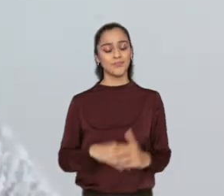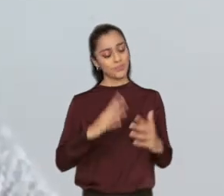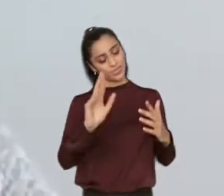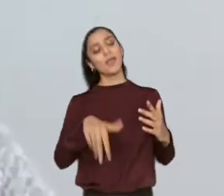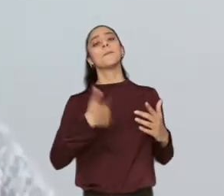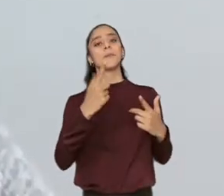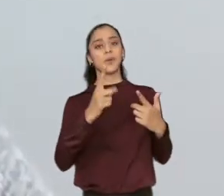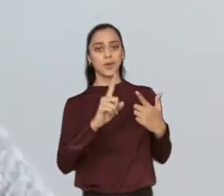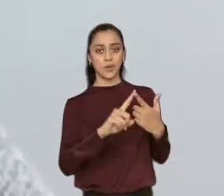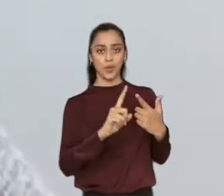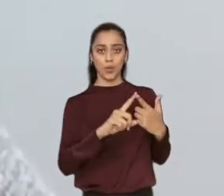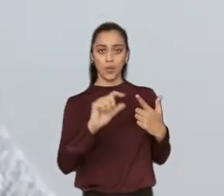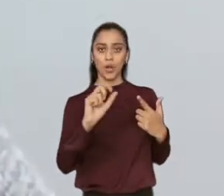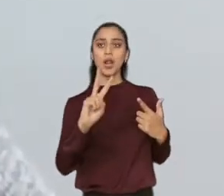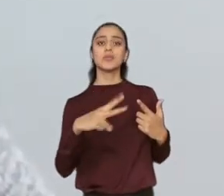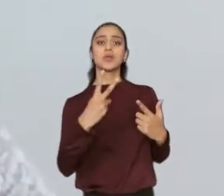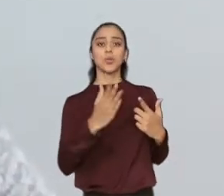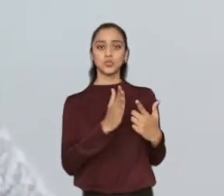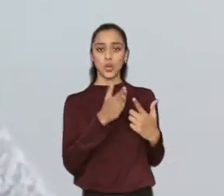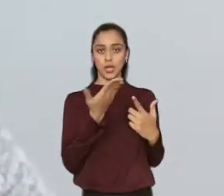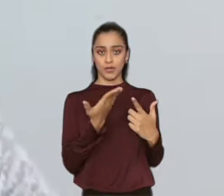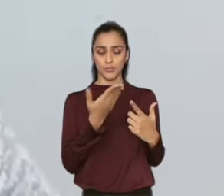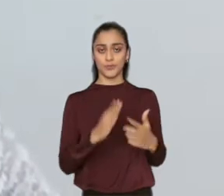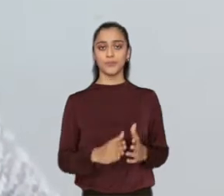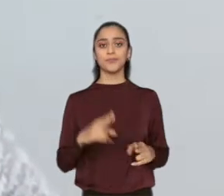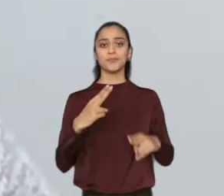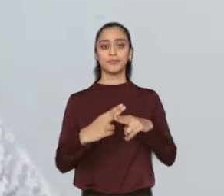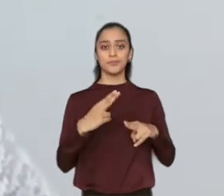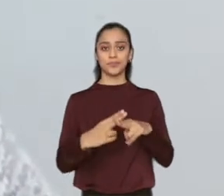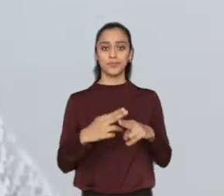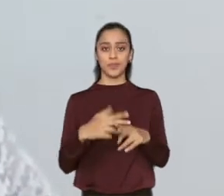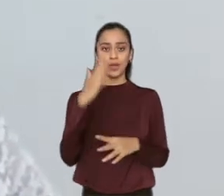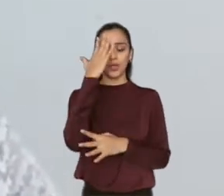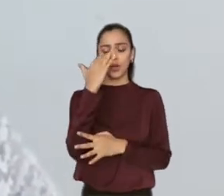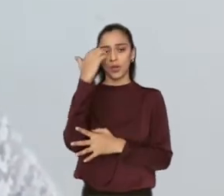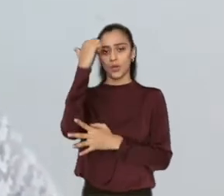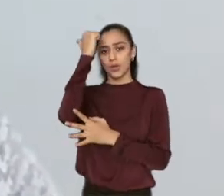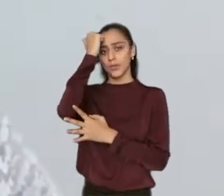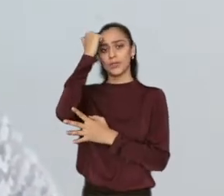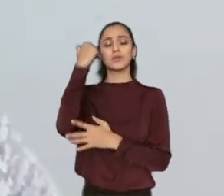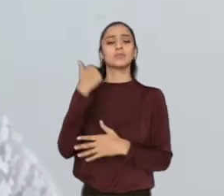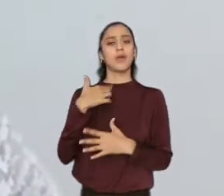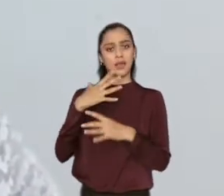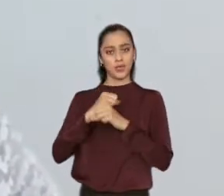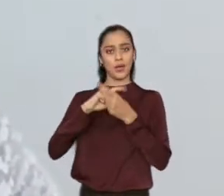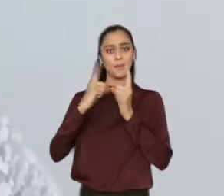después saqué el segundo libro que se llama Memorias de Alguien que Quiso